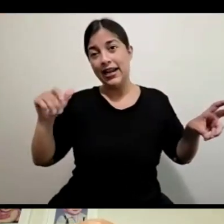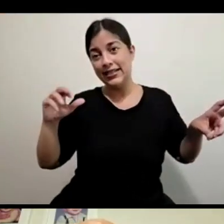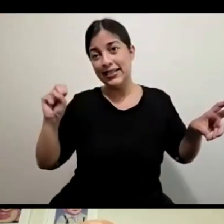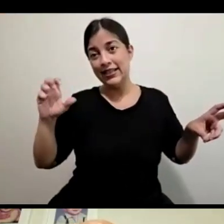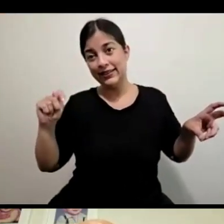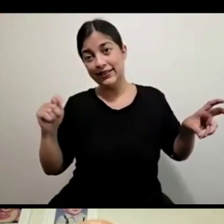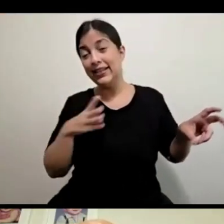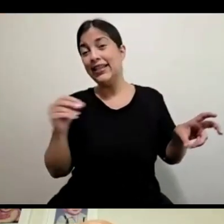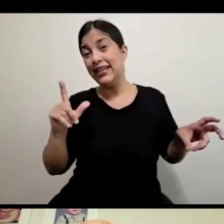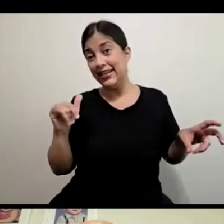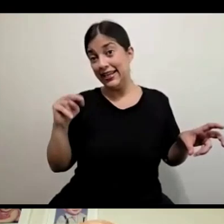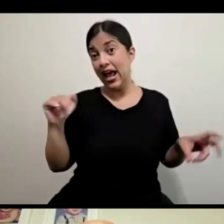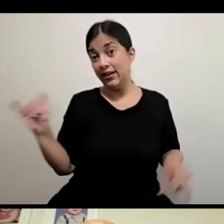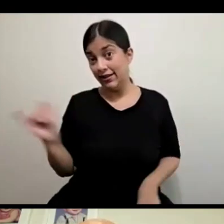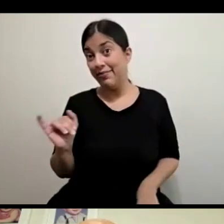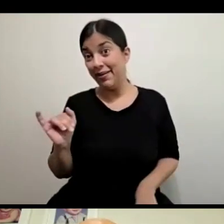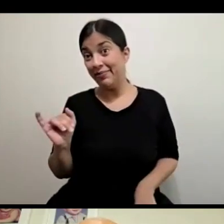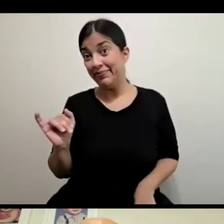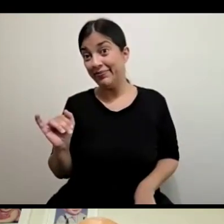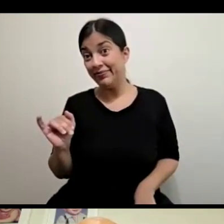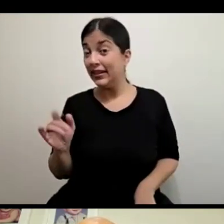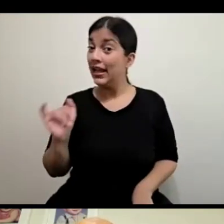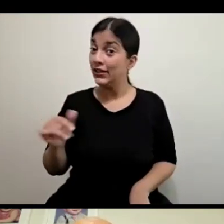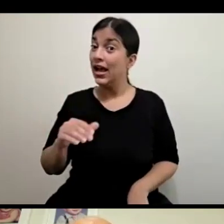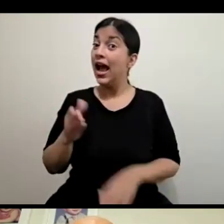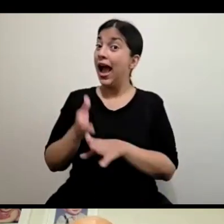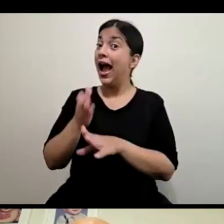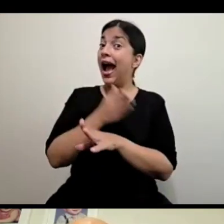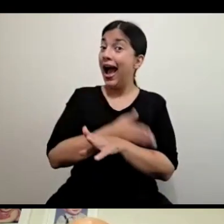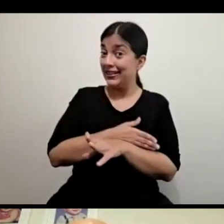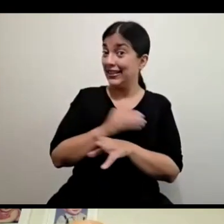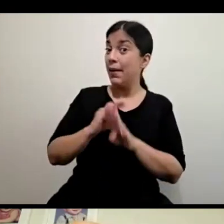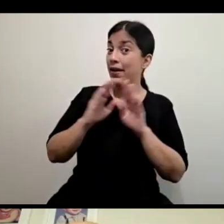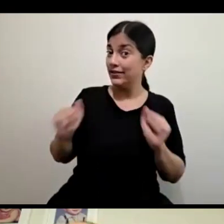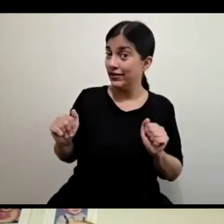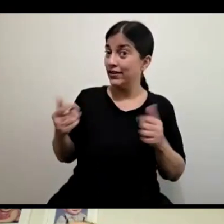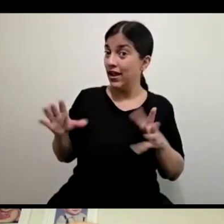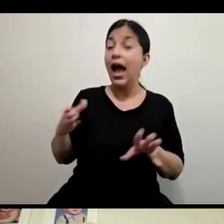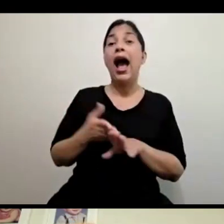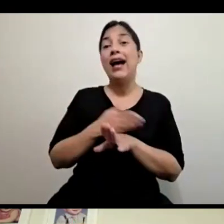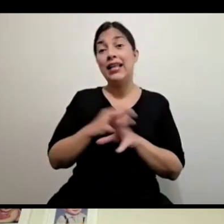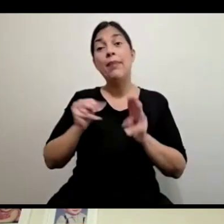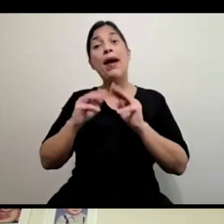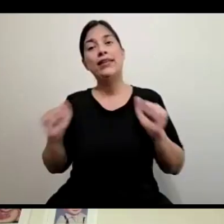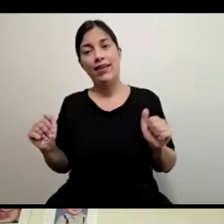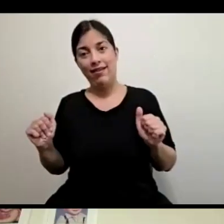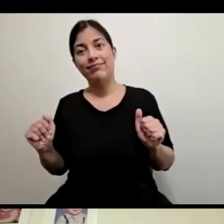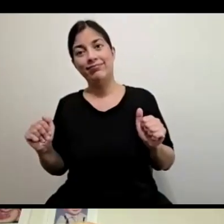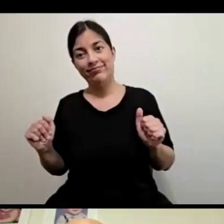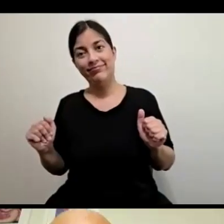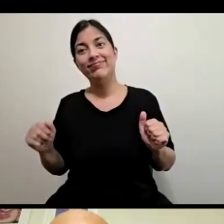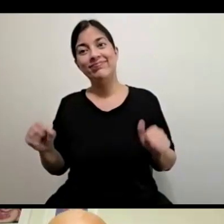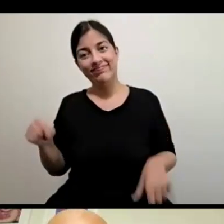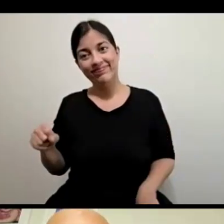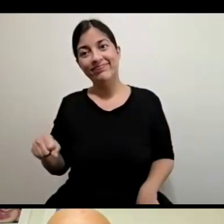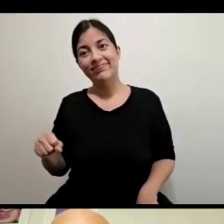Leyet. Maestro. Y eso es antes de irte todavía a la maestría. Antes de irme a la maestría. ¿Okay?